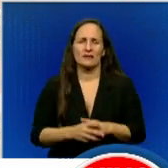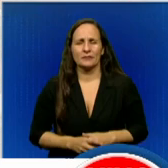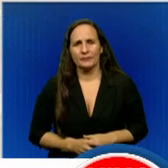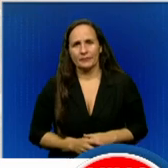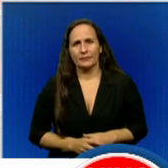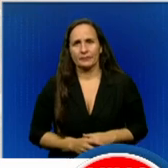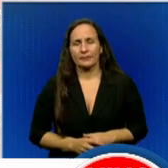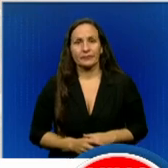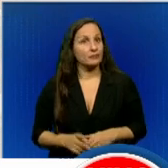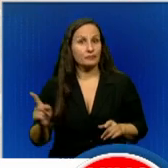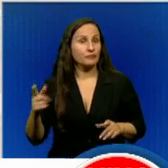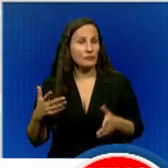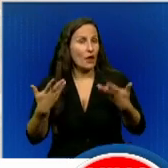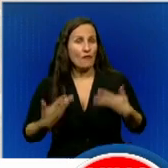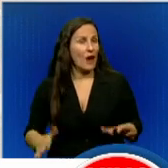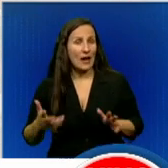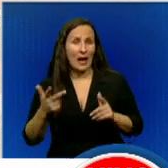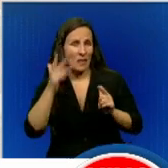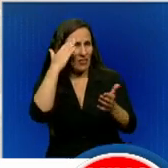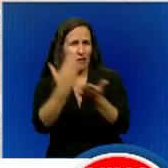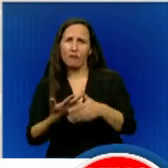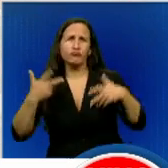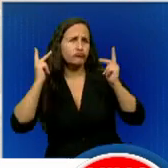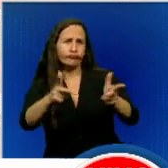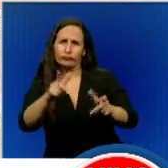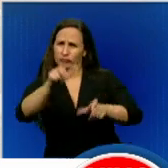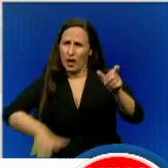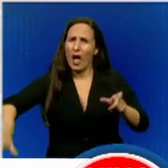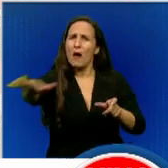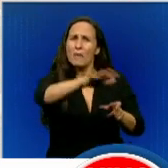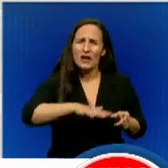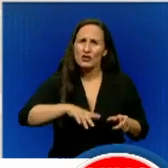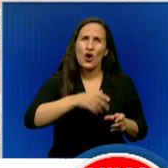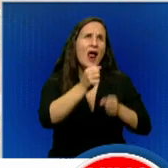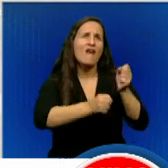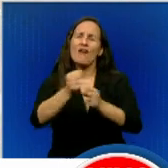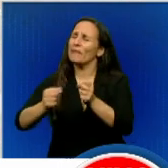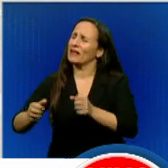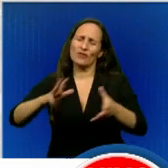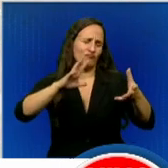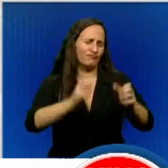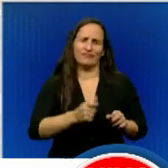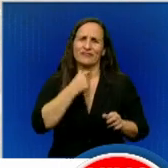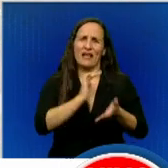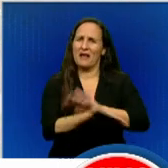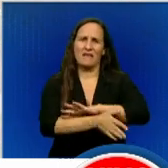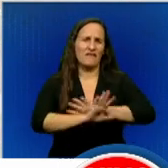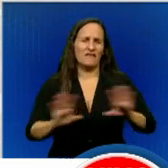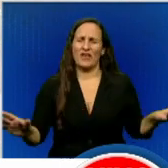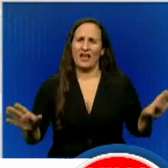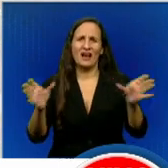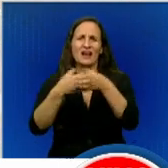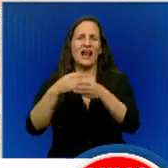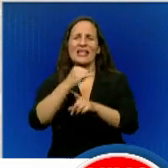dígale de frente a la ciudadanía que quieren romper y destruir la matriz productiva la clase media y la clase media